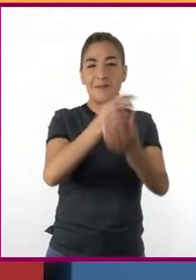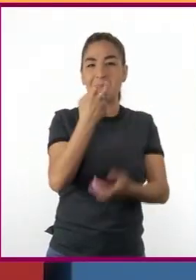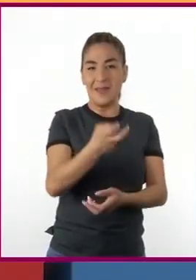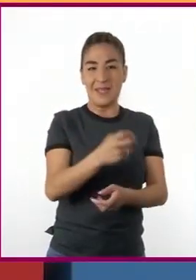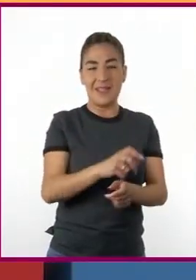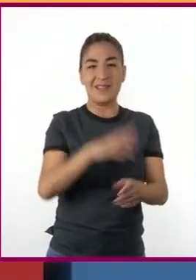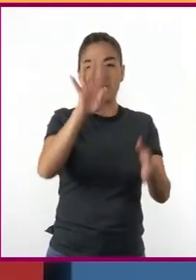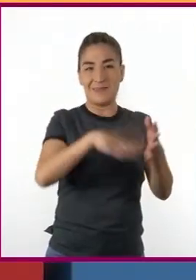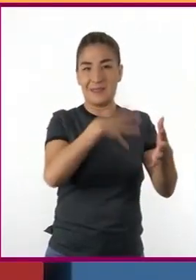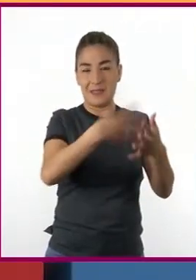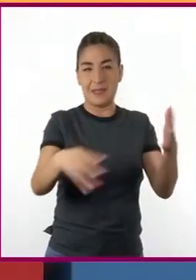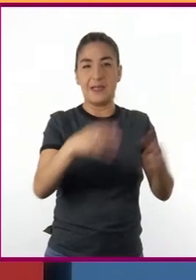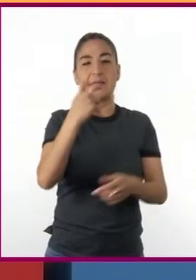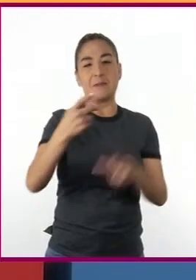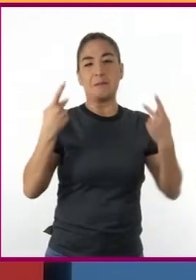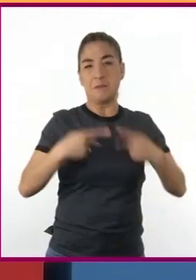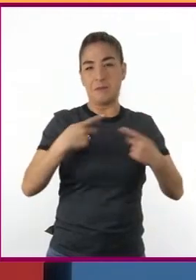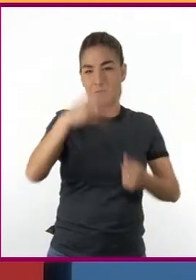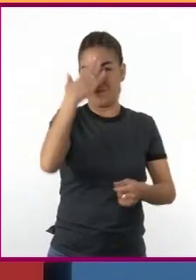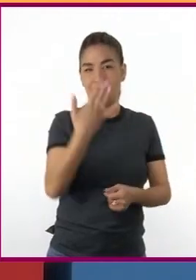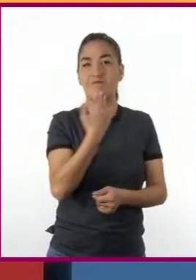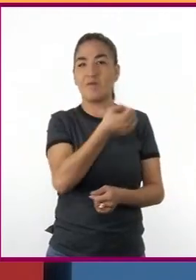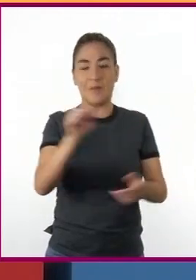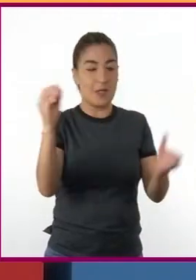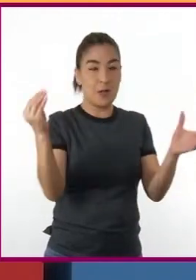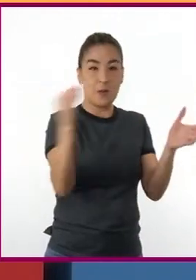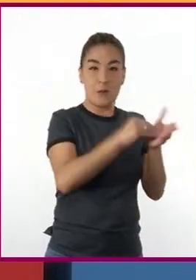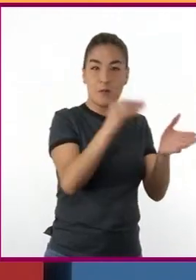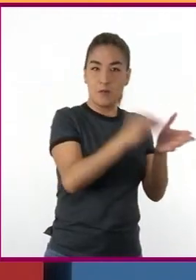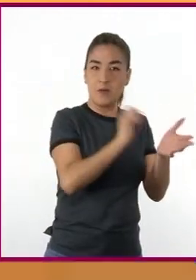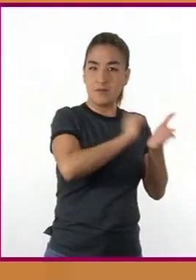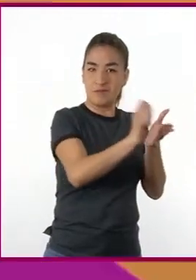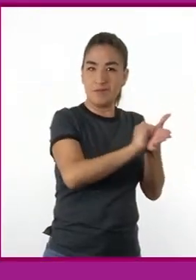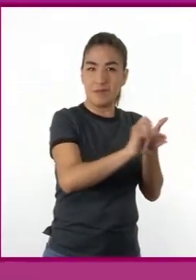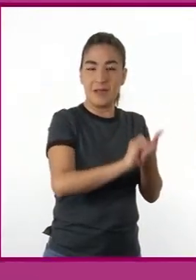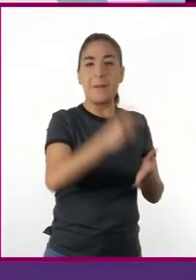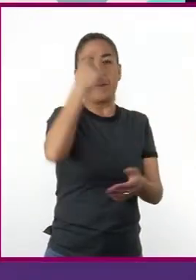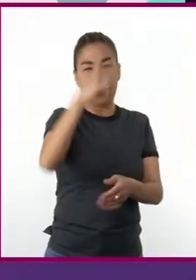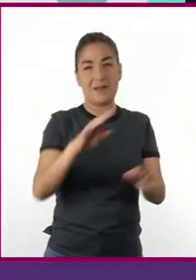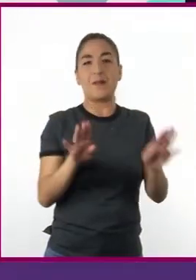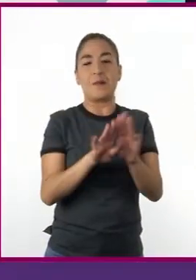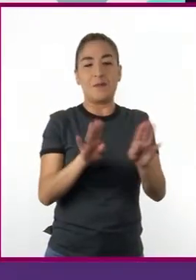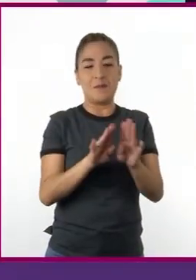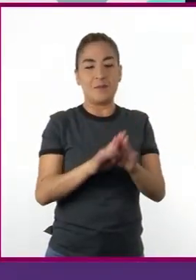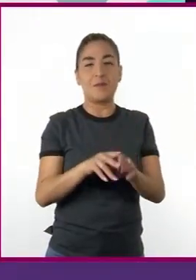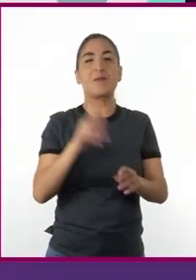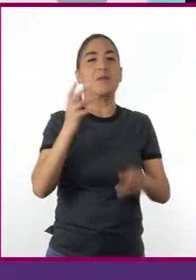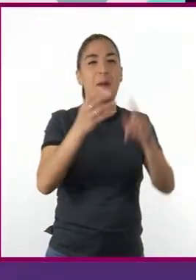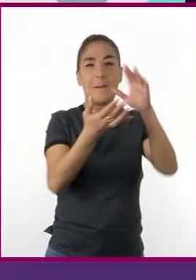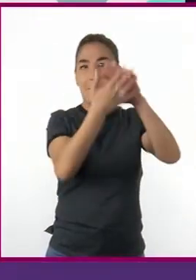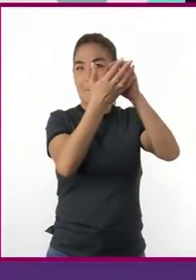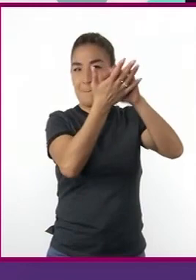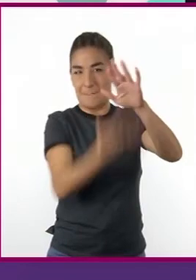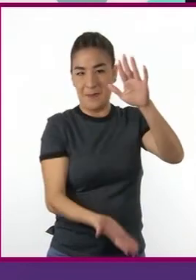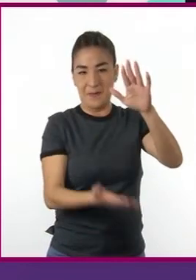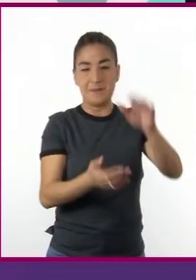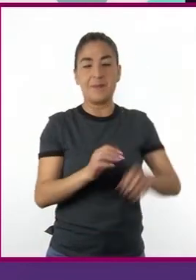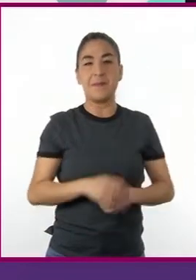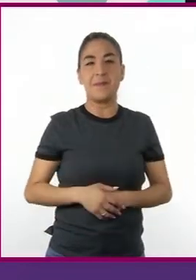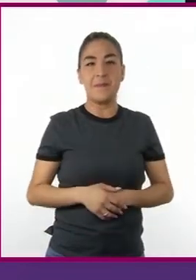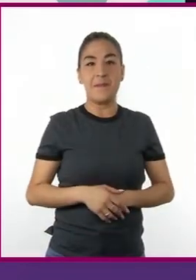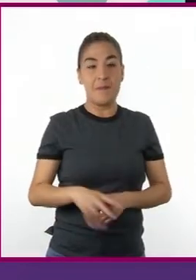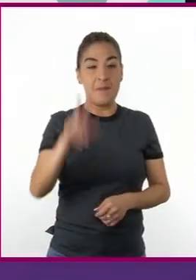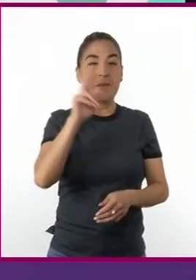los datos que el experto registró al momento de la caída del contenedor. Analicemos cada valor para